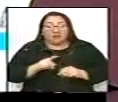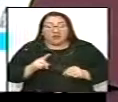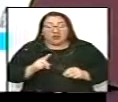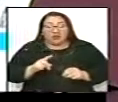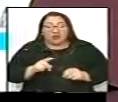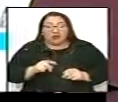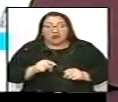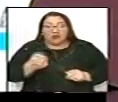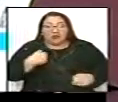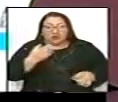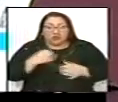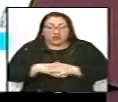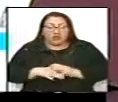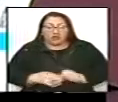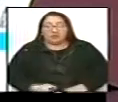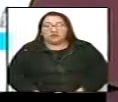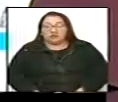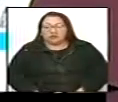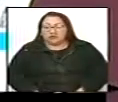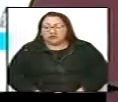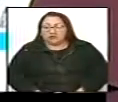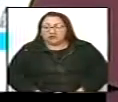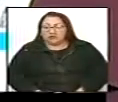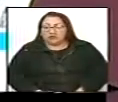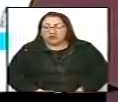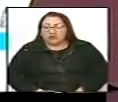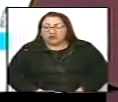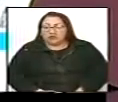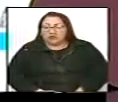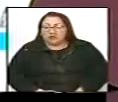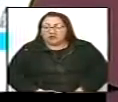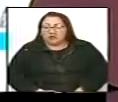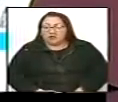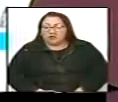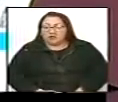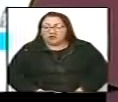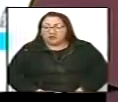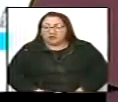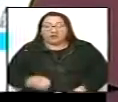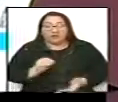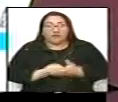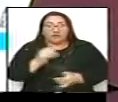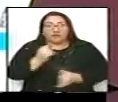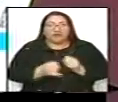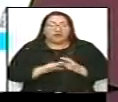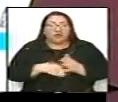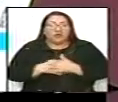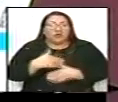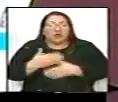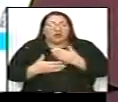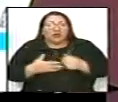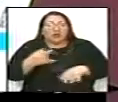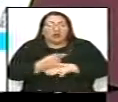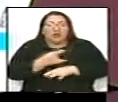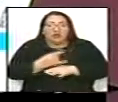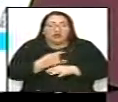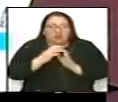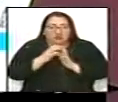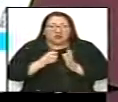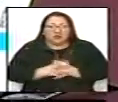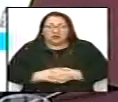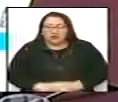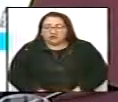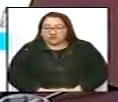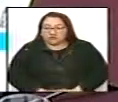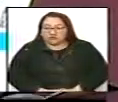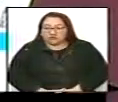nos guardamos muy bien de decir lo que sigue acá y que pongan fin al procedimiento de acusación constitucional en cualquiera